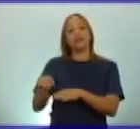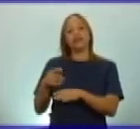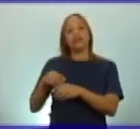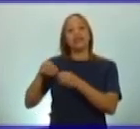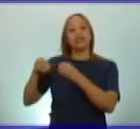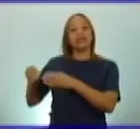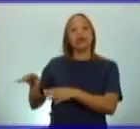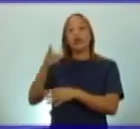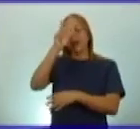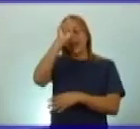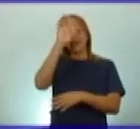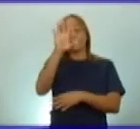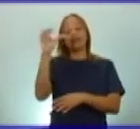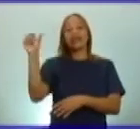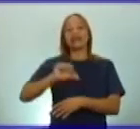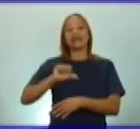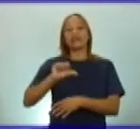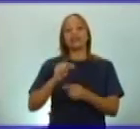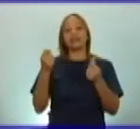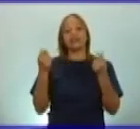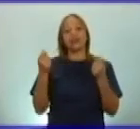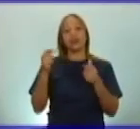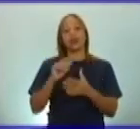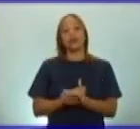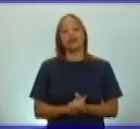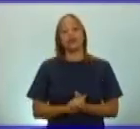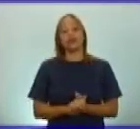en una gran crisis económica.